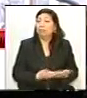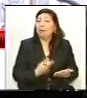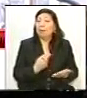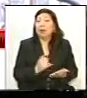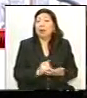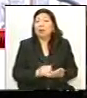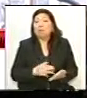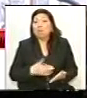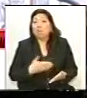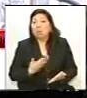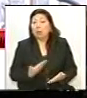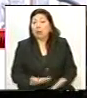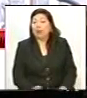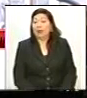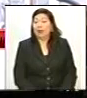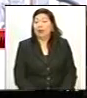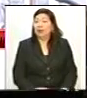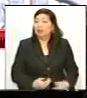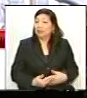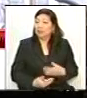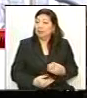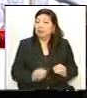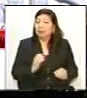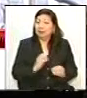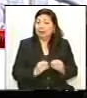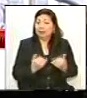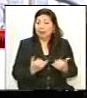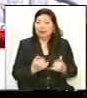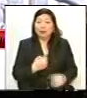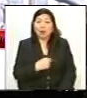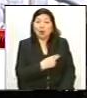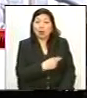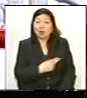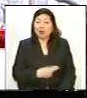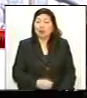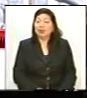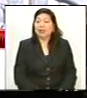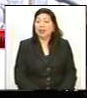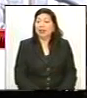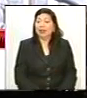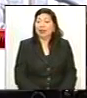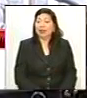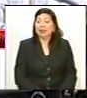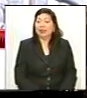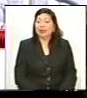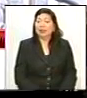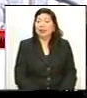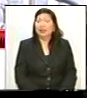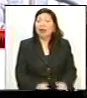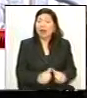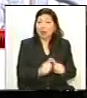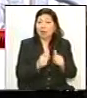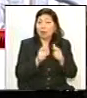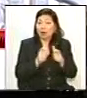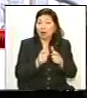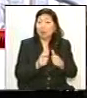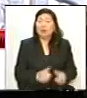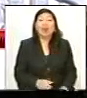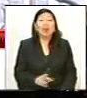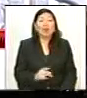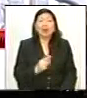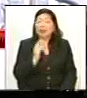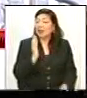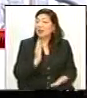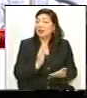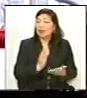que puedan usar, seguir con la construcción de esos hospitales, ¿no? Ahora, el modelo de control concurrente no